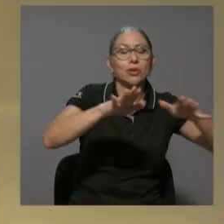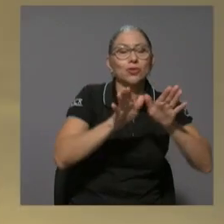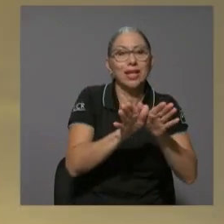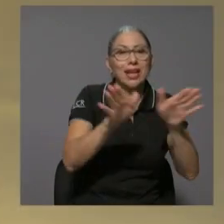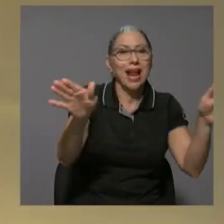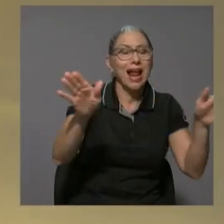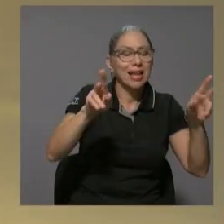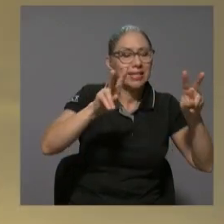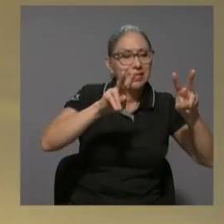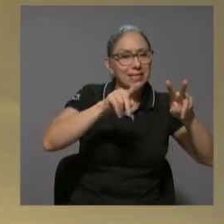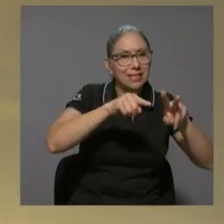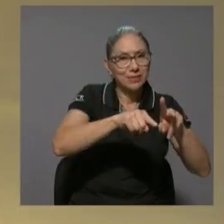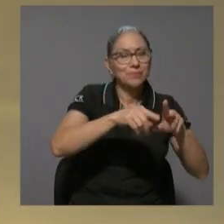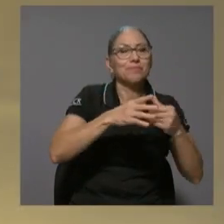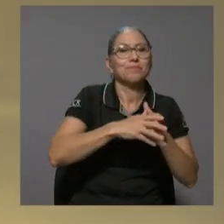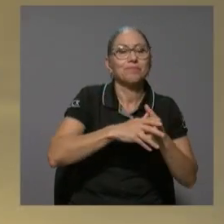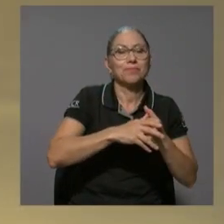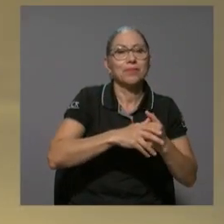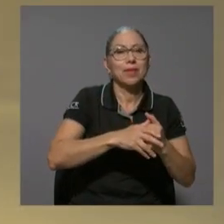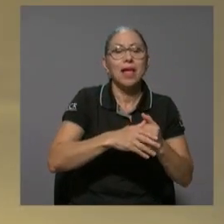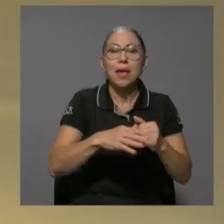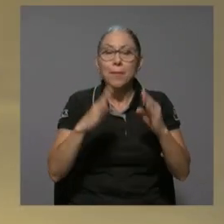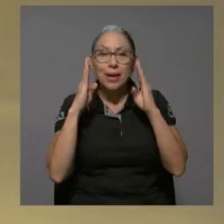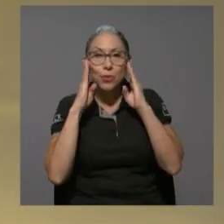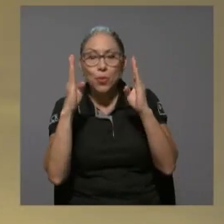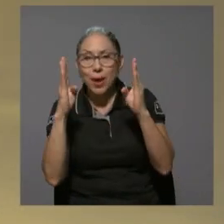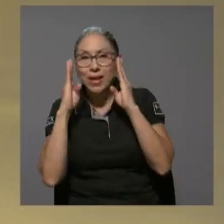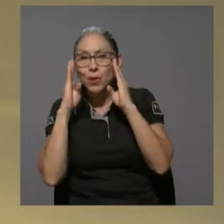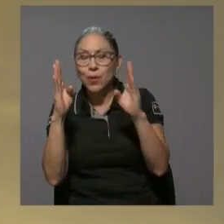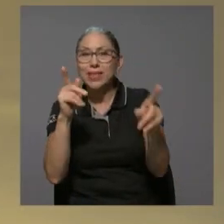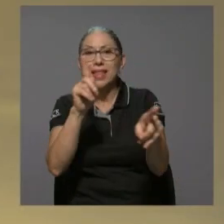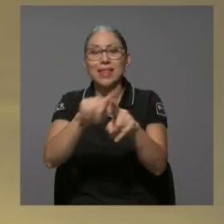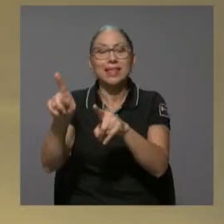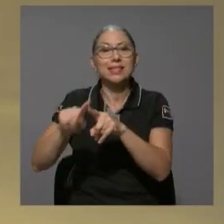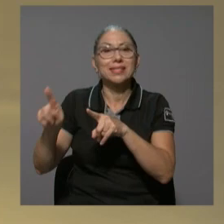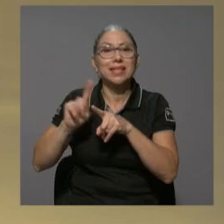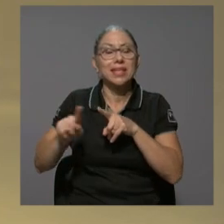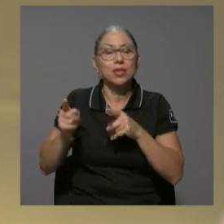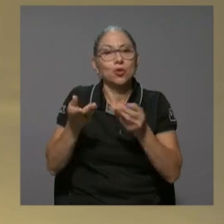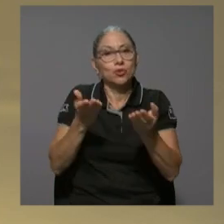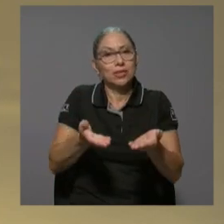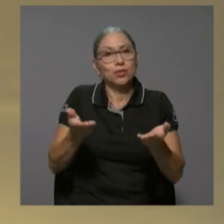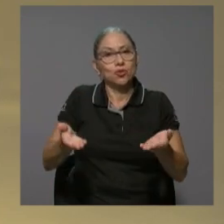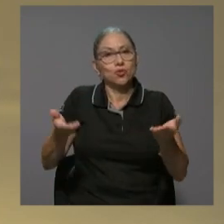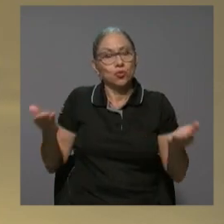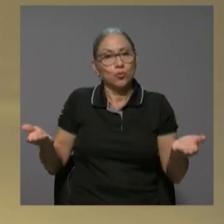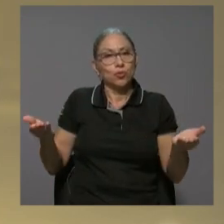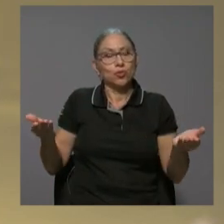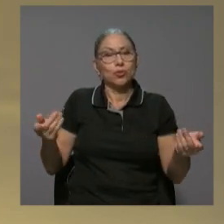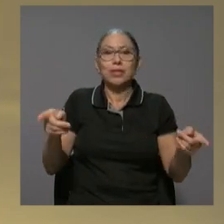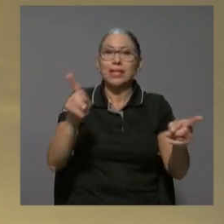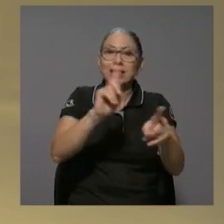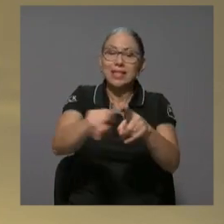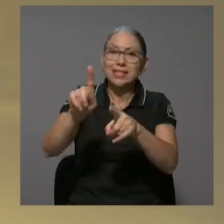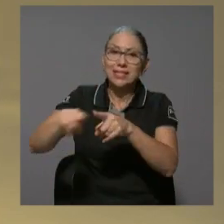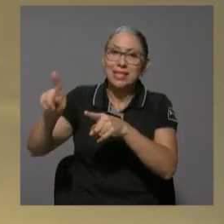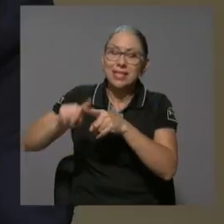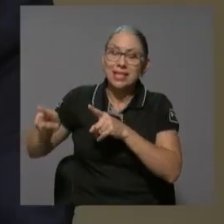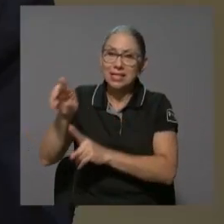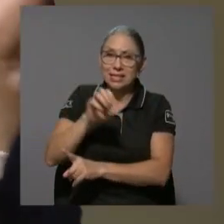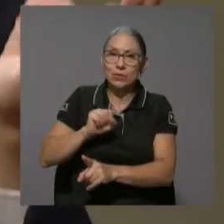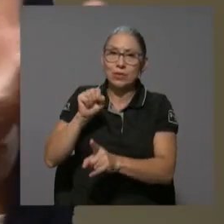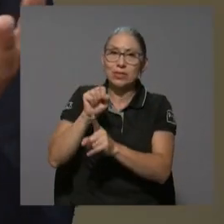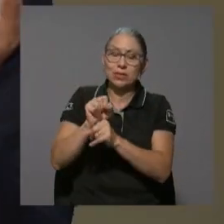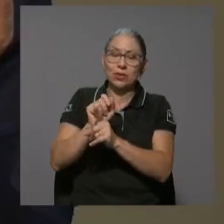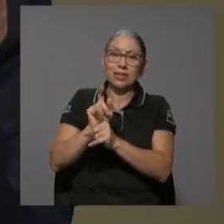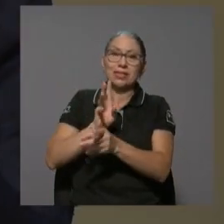generales, para tomar en cuenta los distintos insumos, los distintos agentes que inciden en el